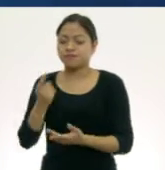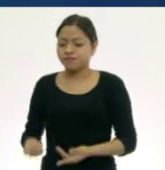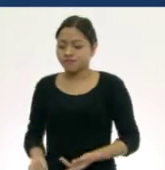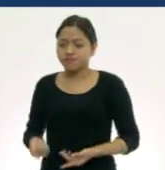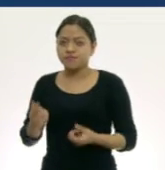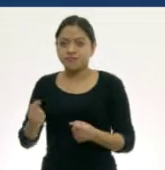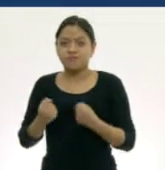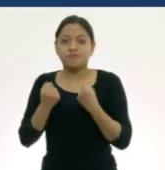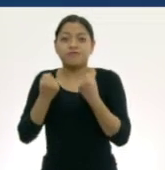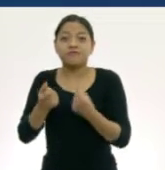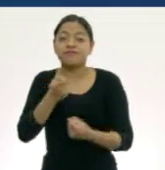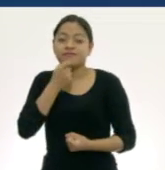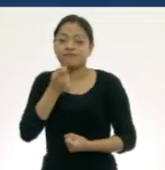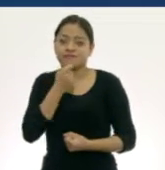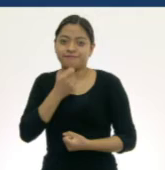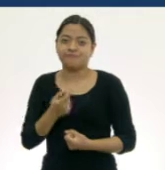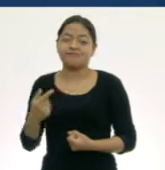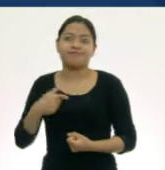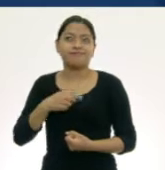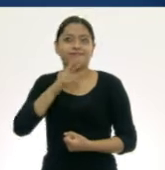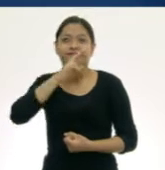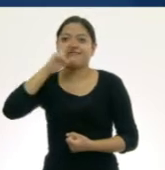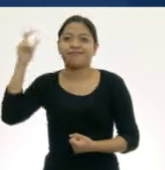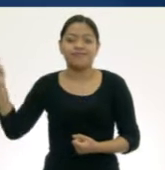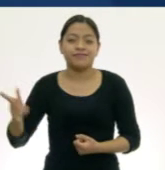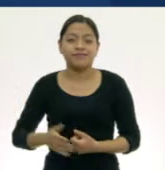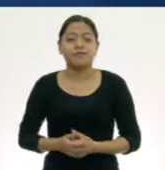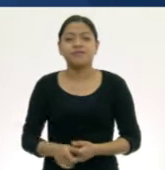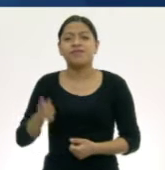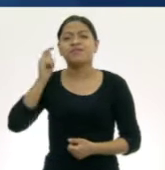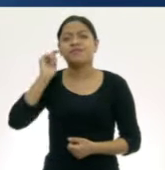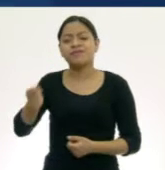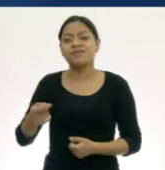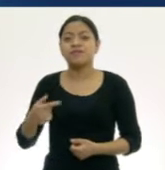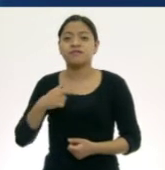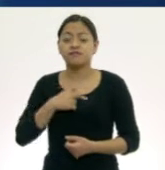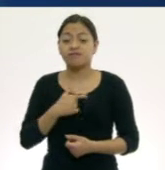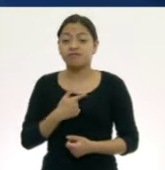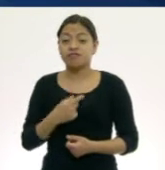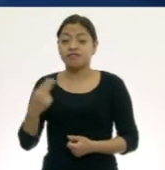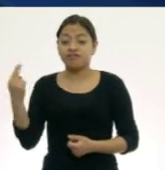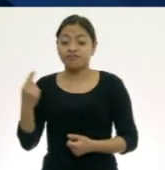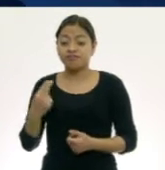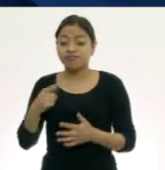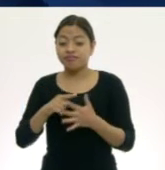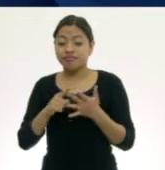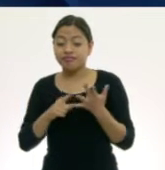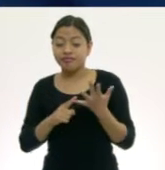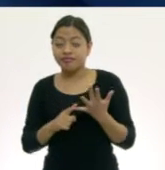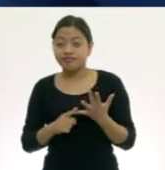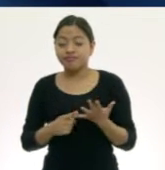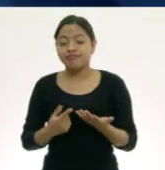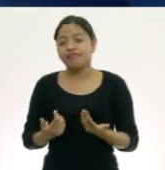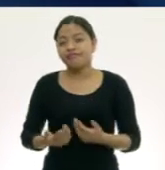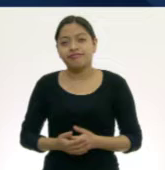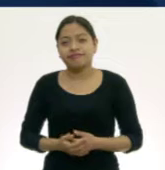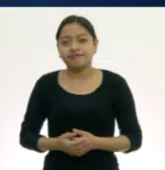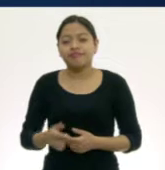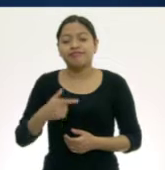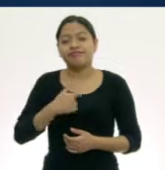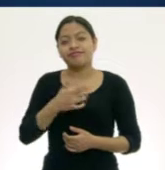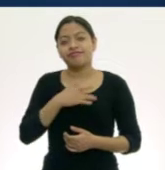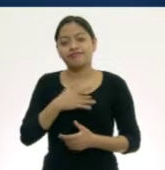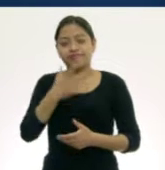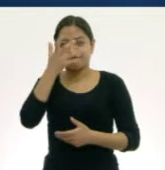que fueron las mejores. Todo esto no quiere decir que no haya padecido al mismo tiempo la melancolía terrible de los